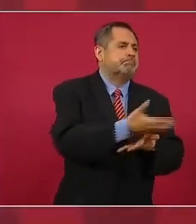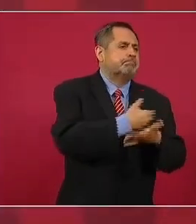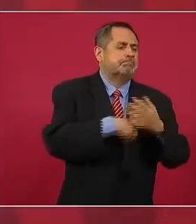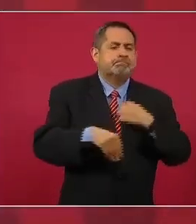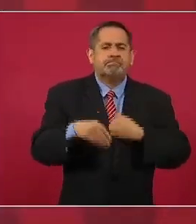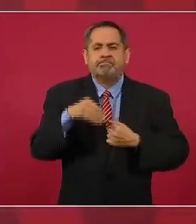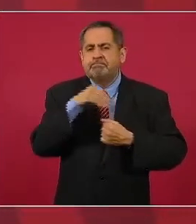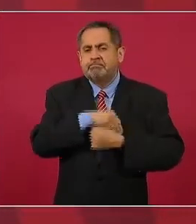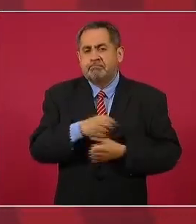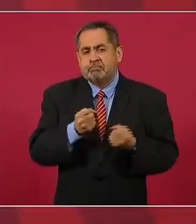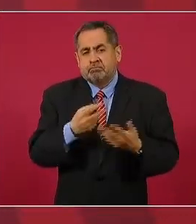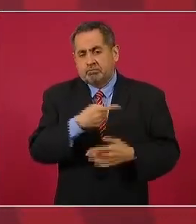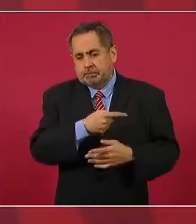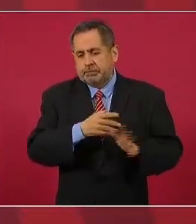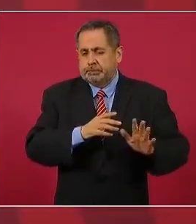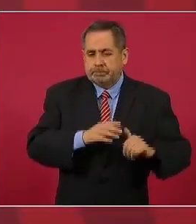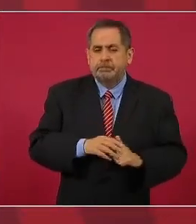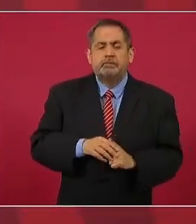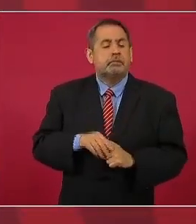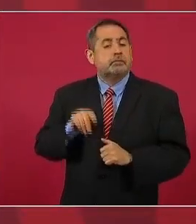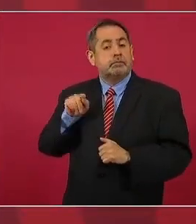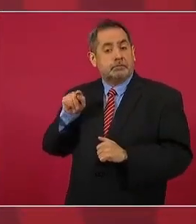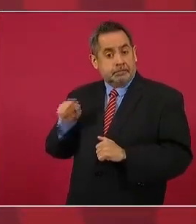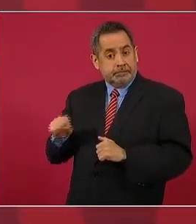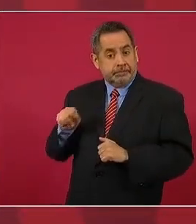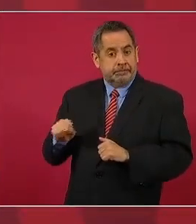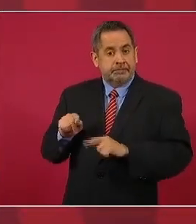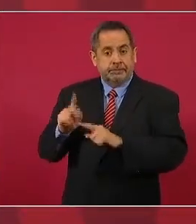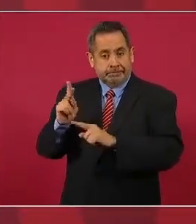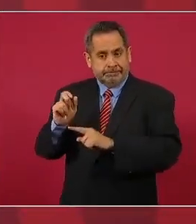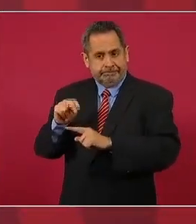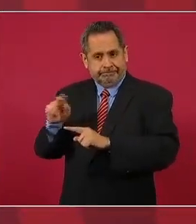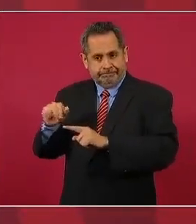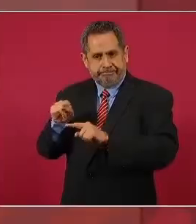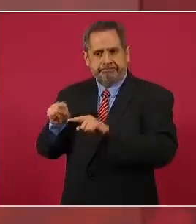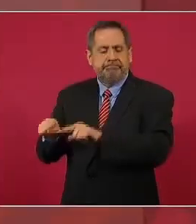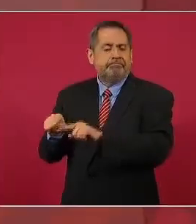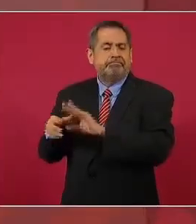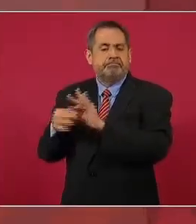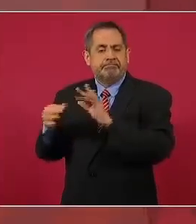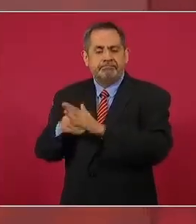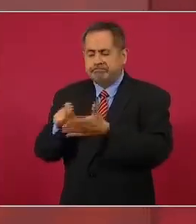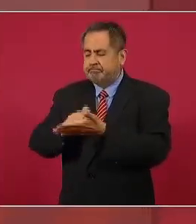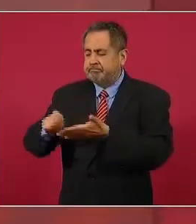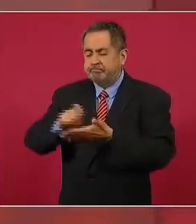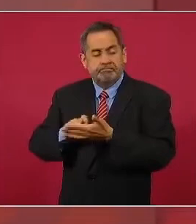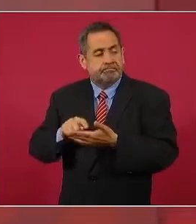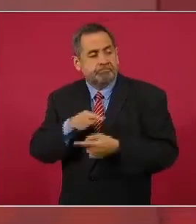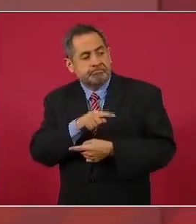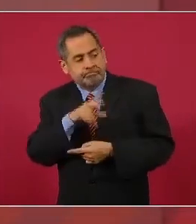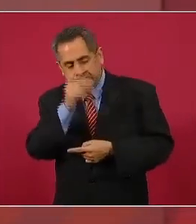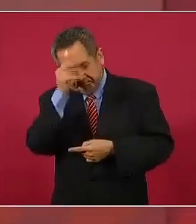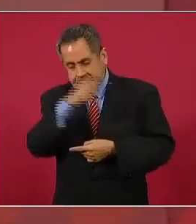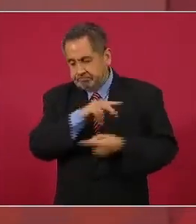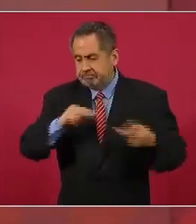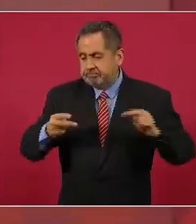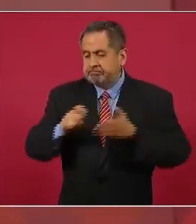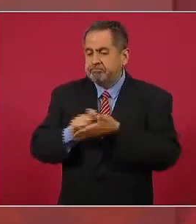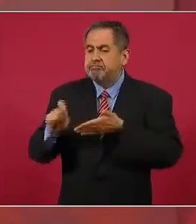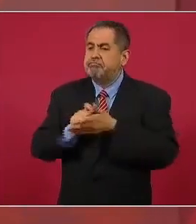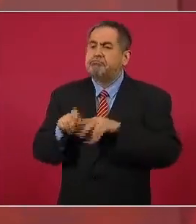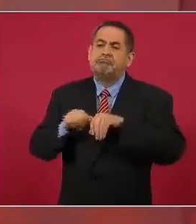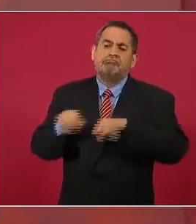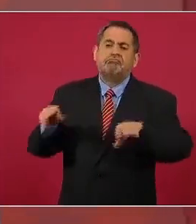Entonces, él escribía su contracolumna en donde trataba los